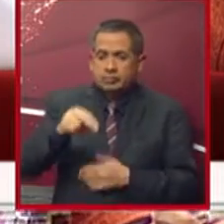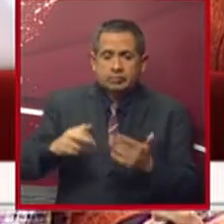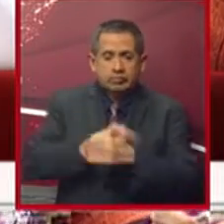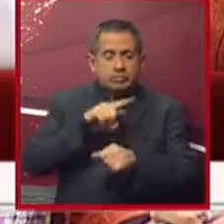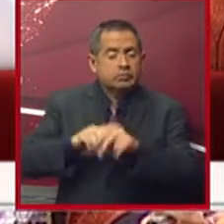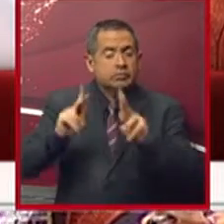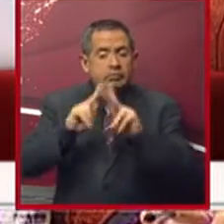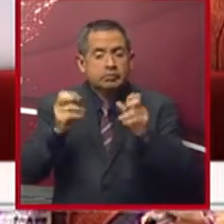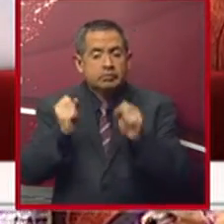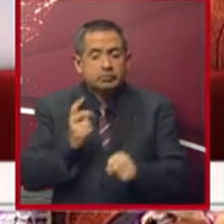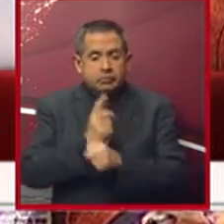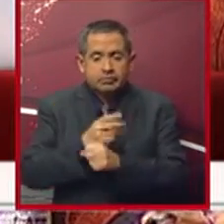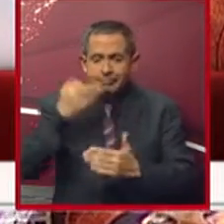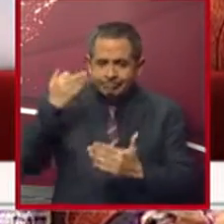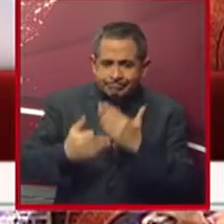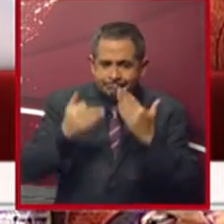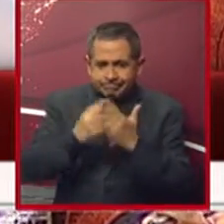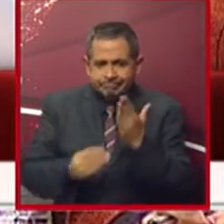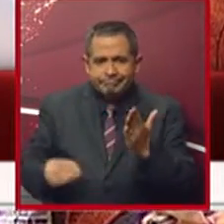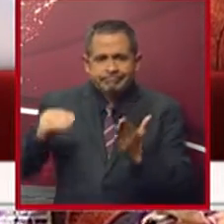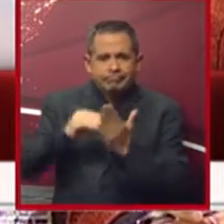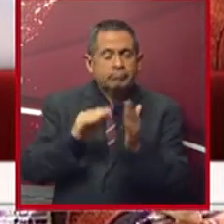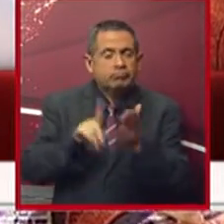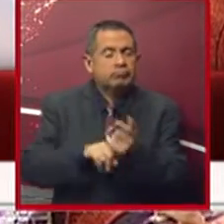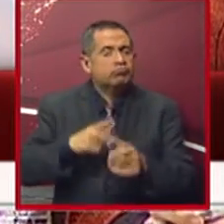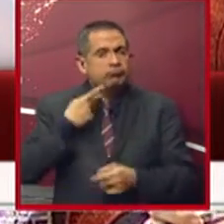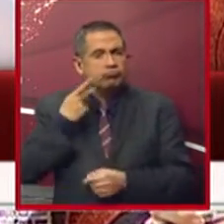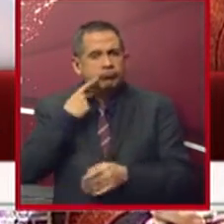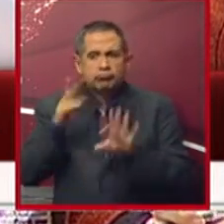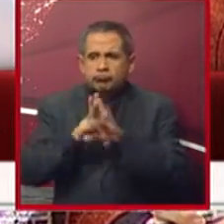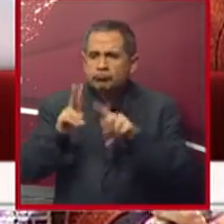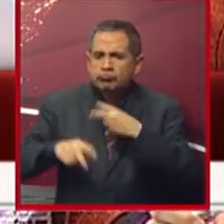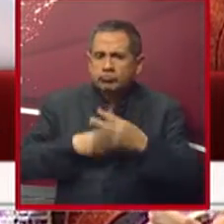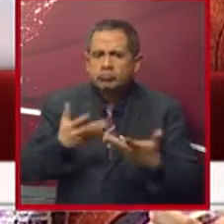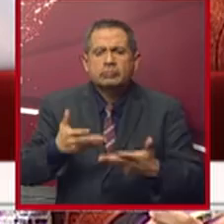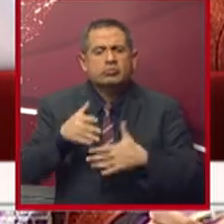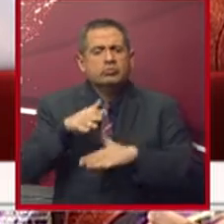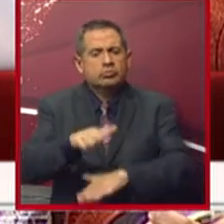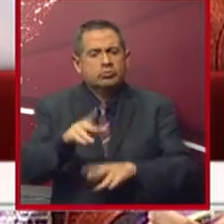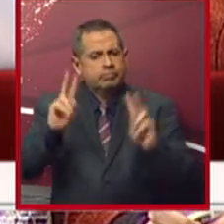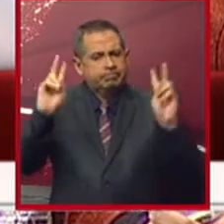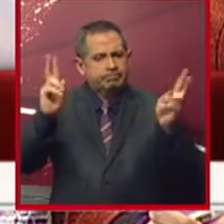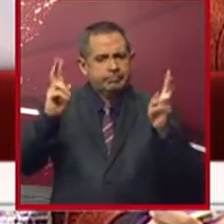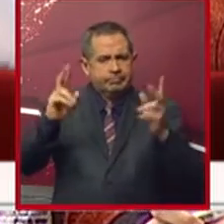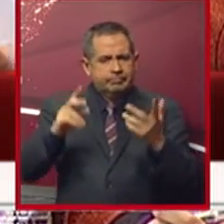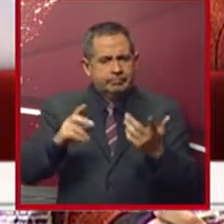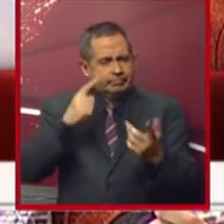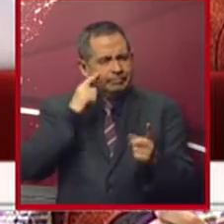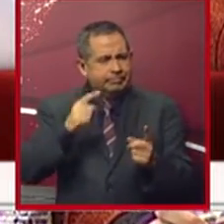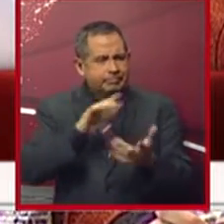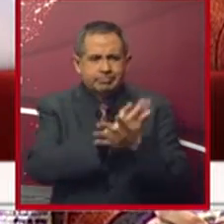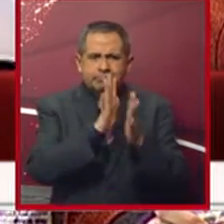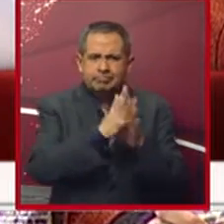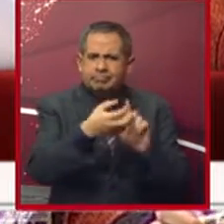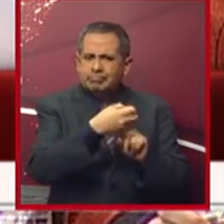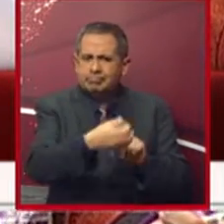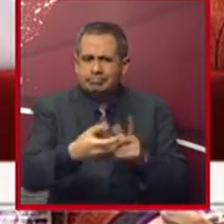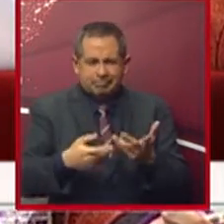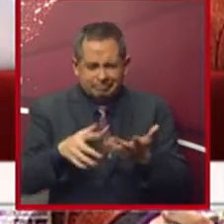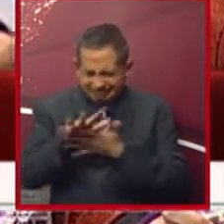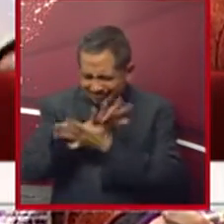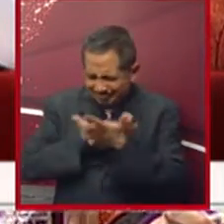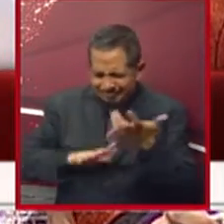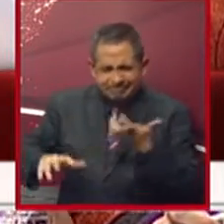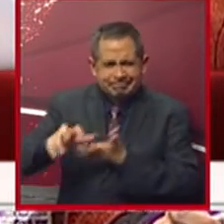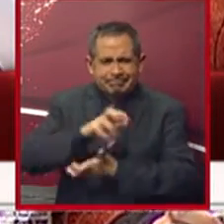Seguridad no hay una sola mención de la política criminal que se va a seguir respecto del tema de delincuencia organizada. Estamos mezclando todo